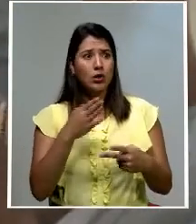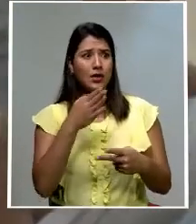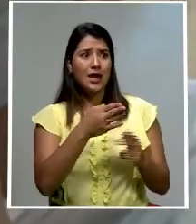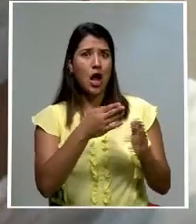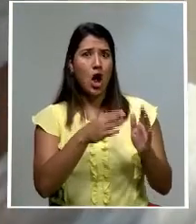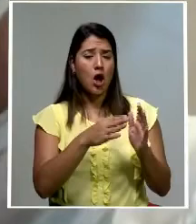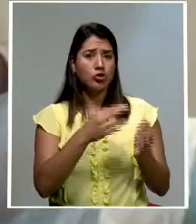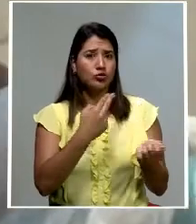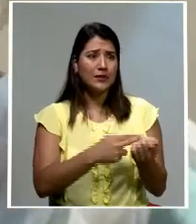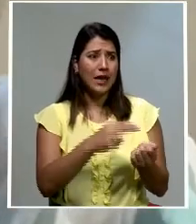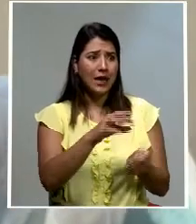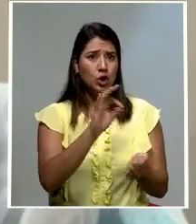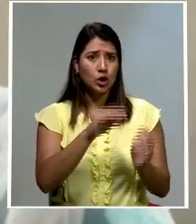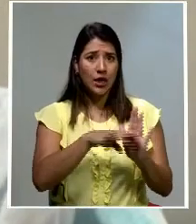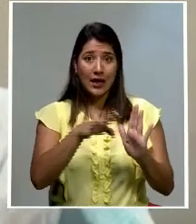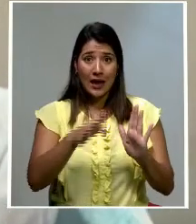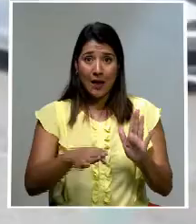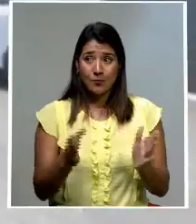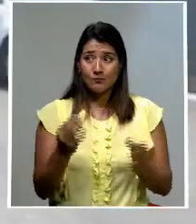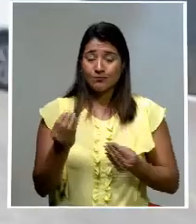hospital. Estamos indefensos.